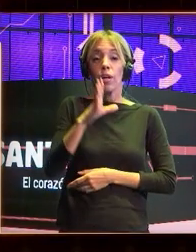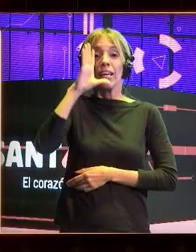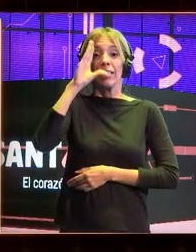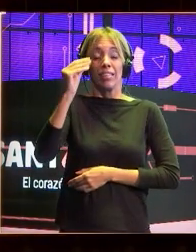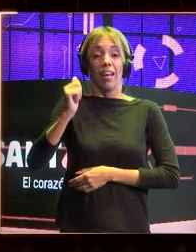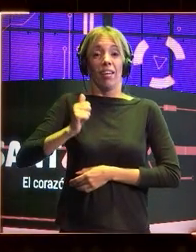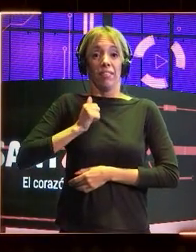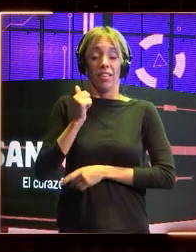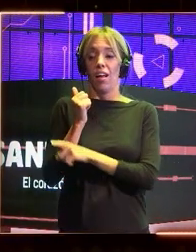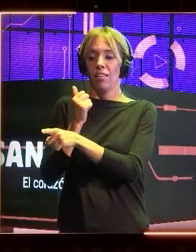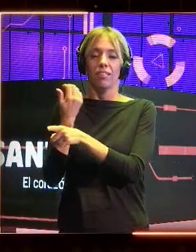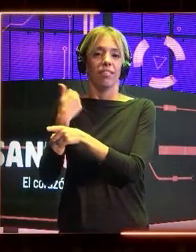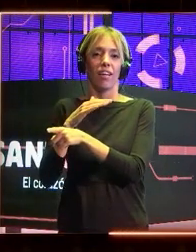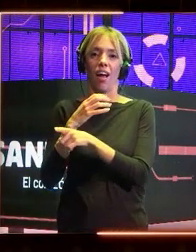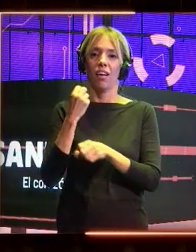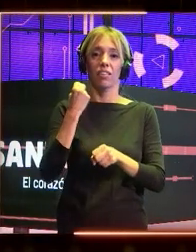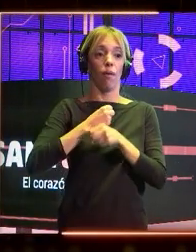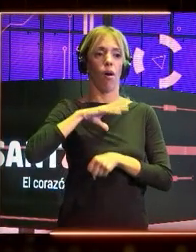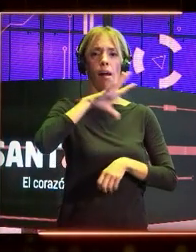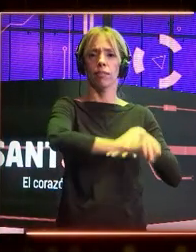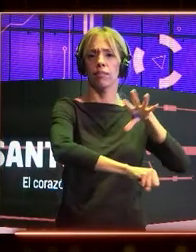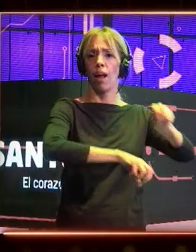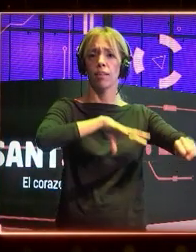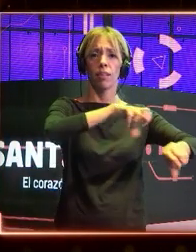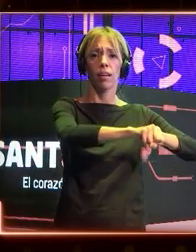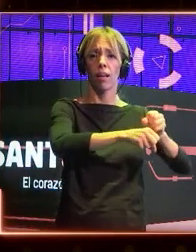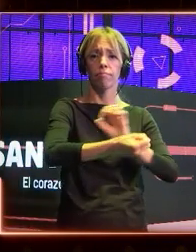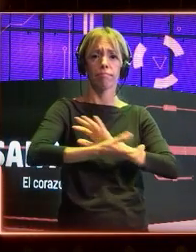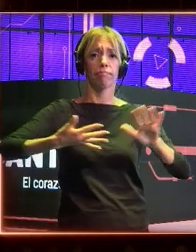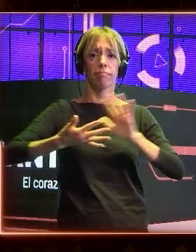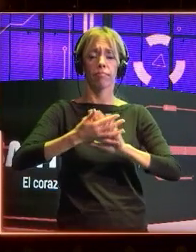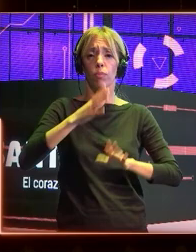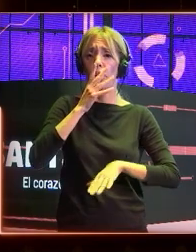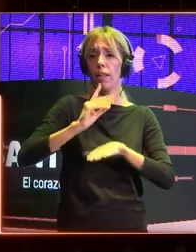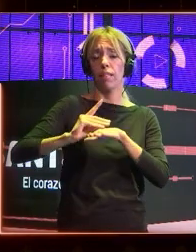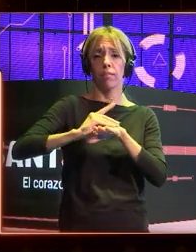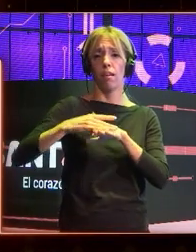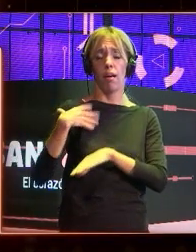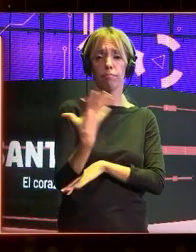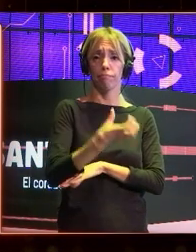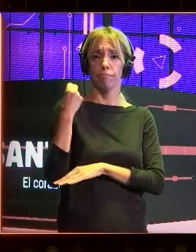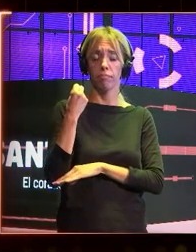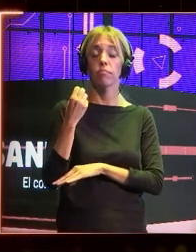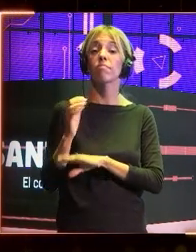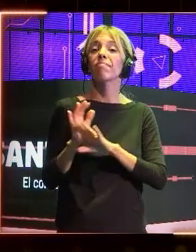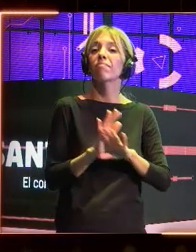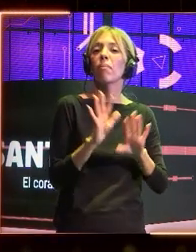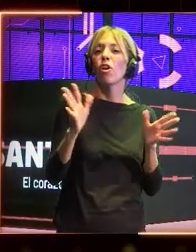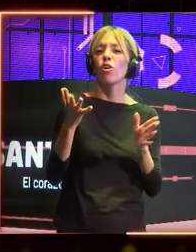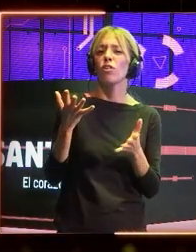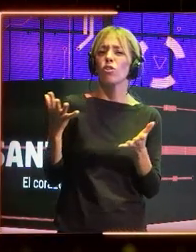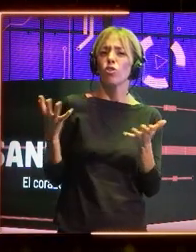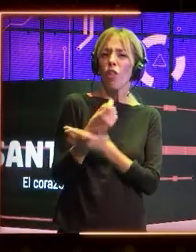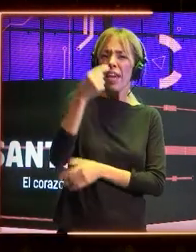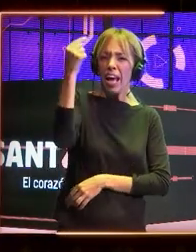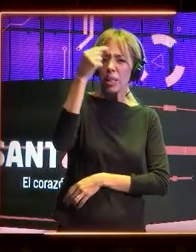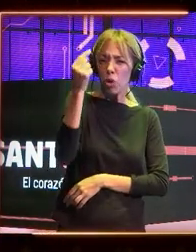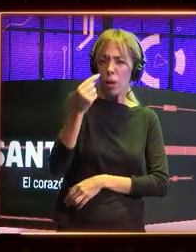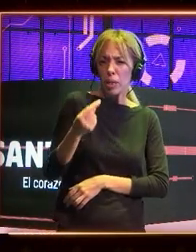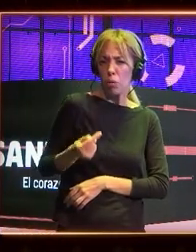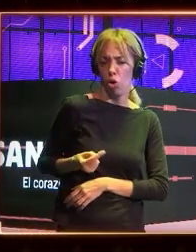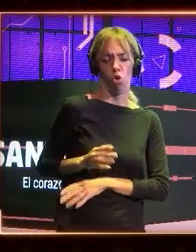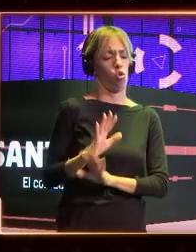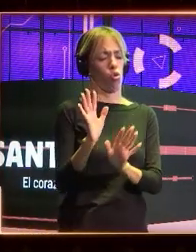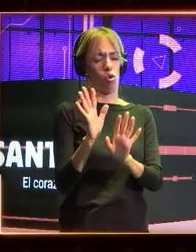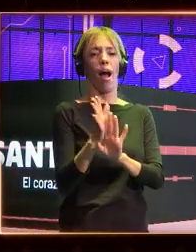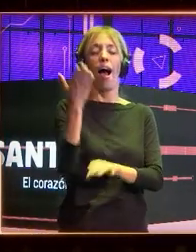empezando a comerse muchos de estos trabajos por este lado por la parte digital pero no todos son malas noticias se ha comentado antes